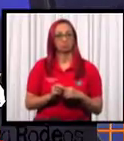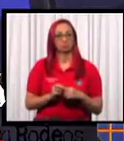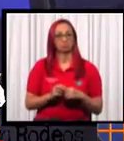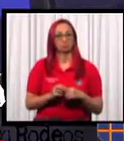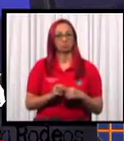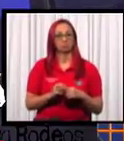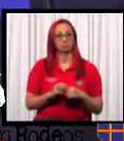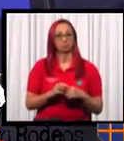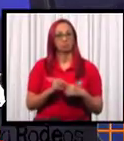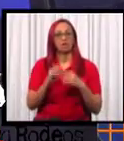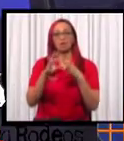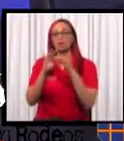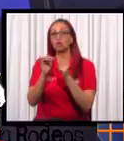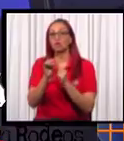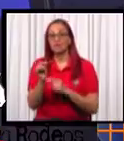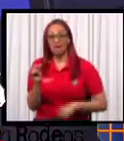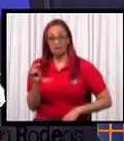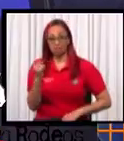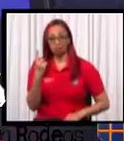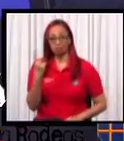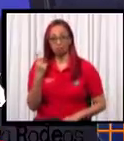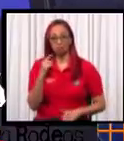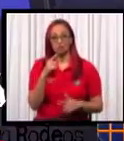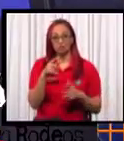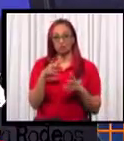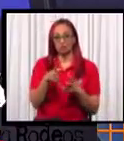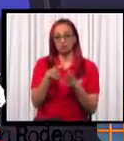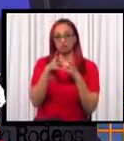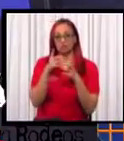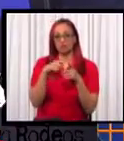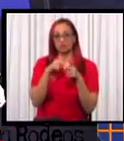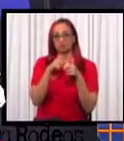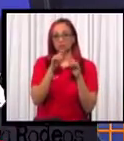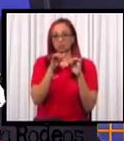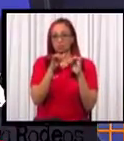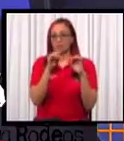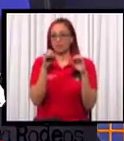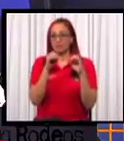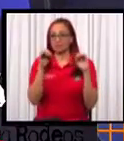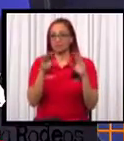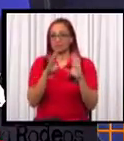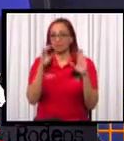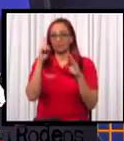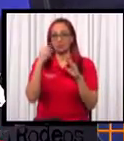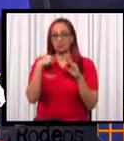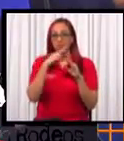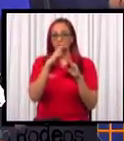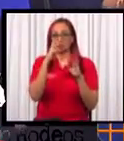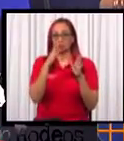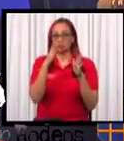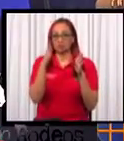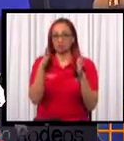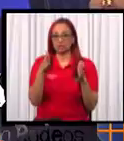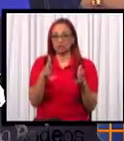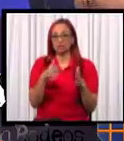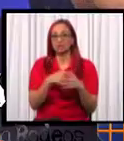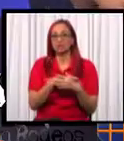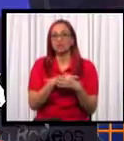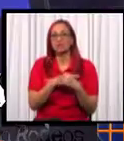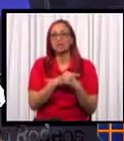los salarios. Y quisiera que eso quede más claro para nosotros los costarricenses. Los salarios